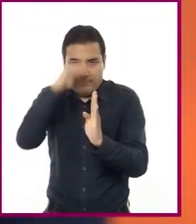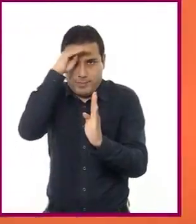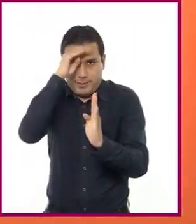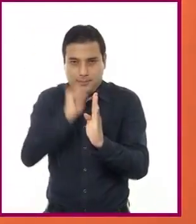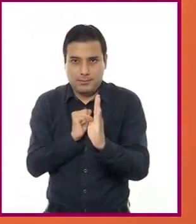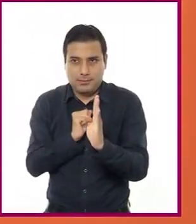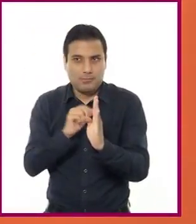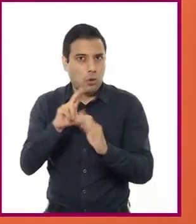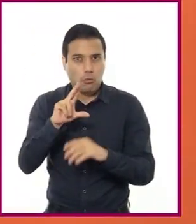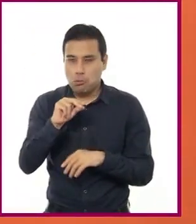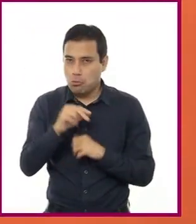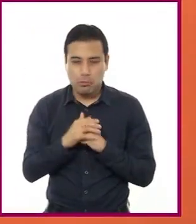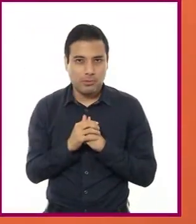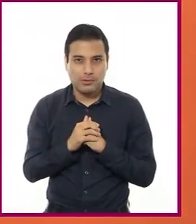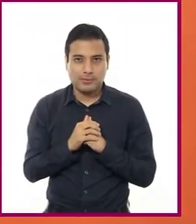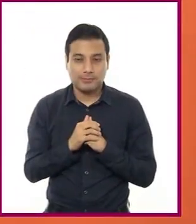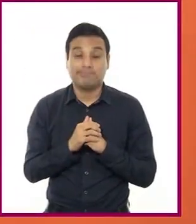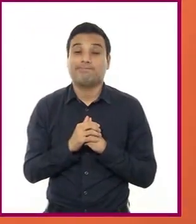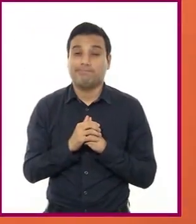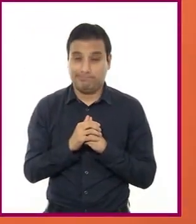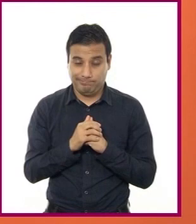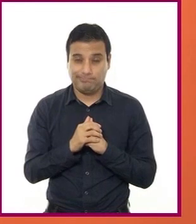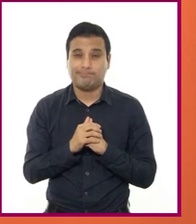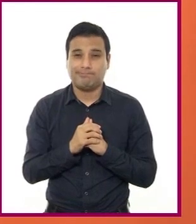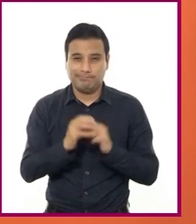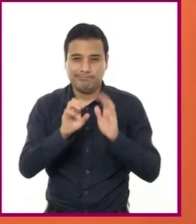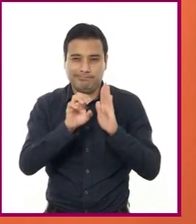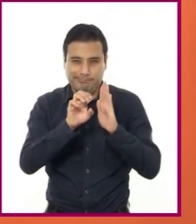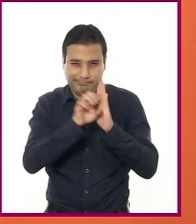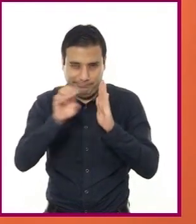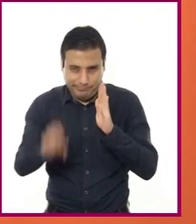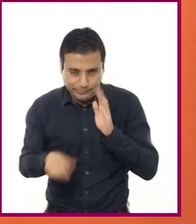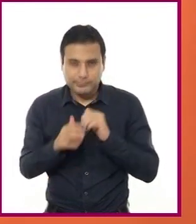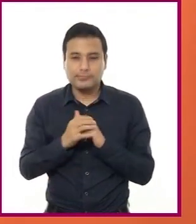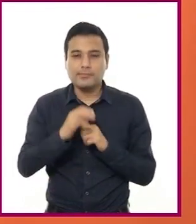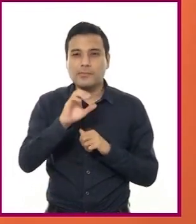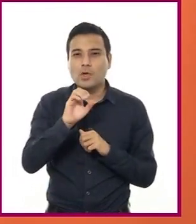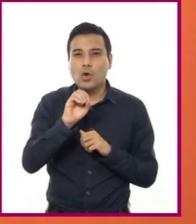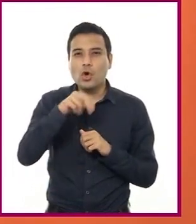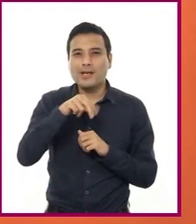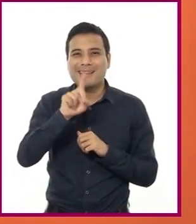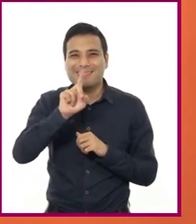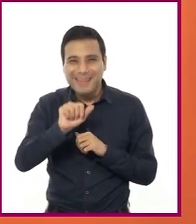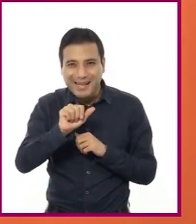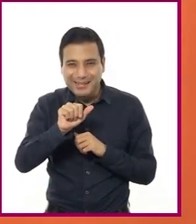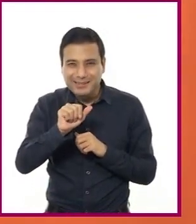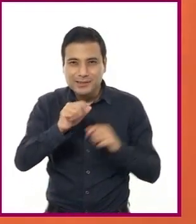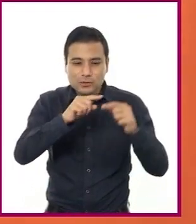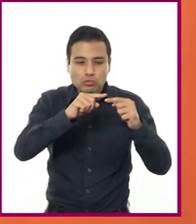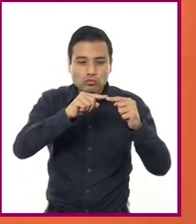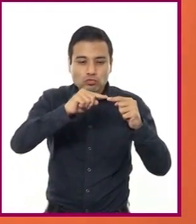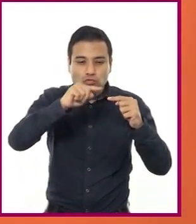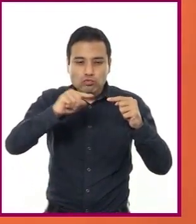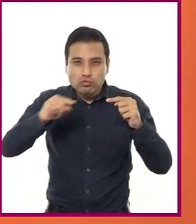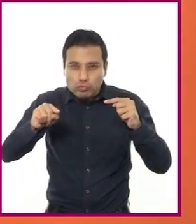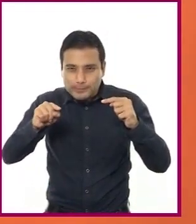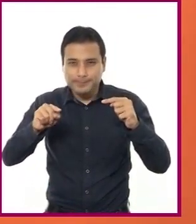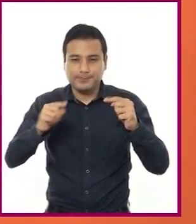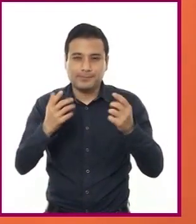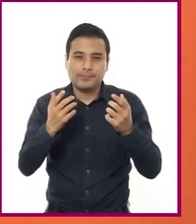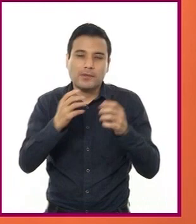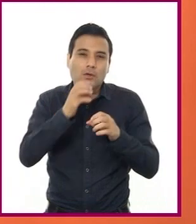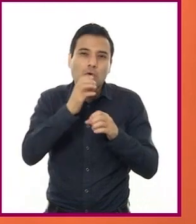ver. Siempre que una onda electromagnética incide sobre la superficie de un cuerpo o